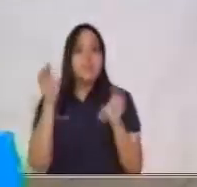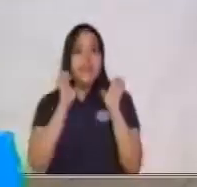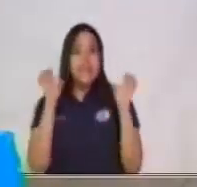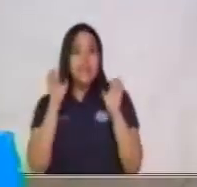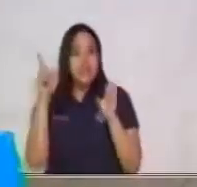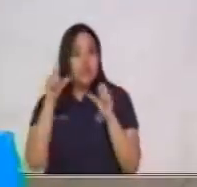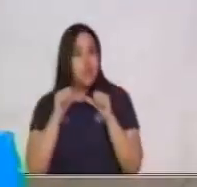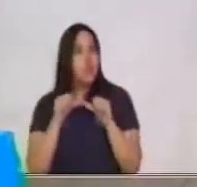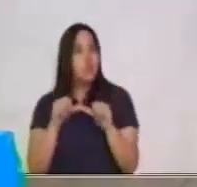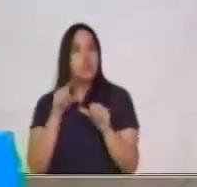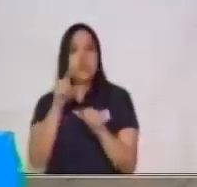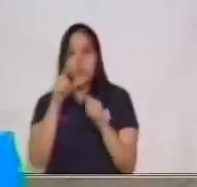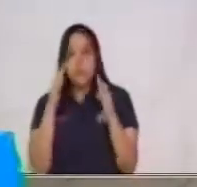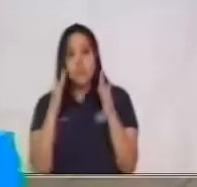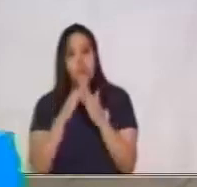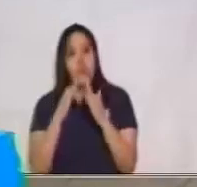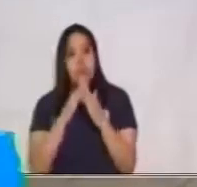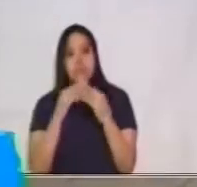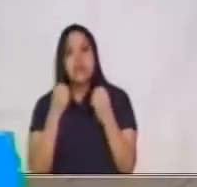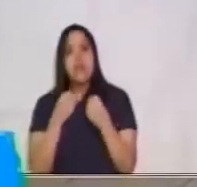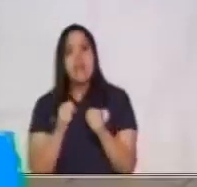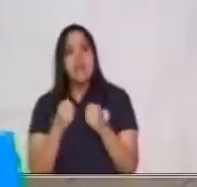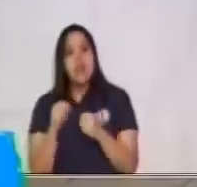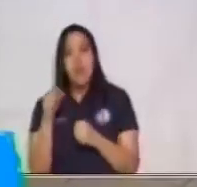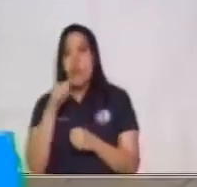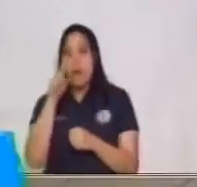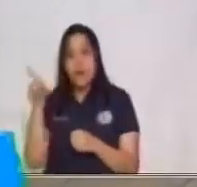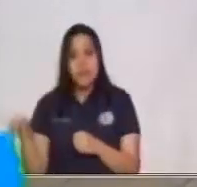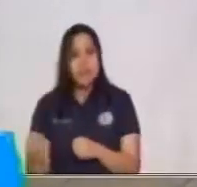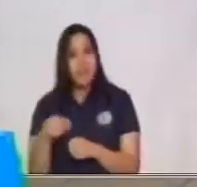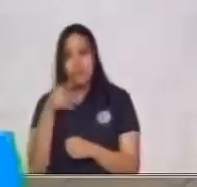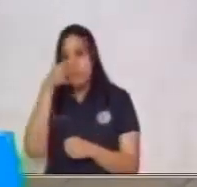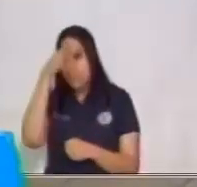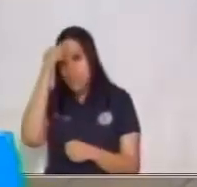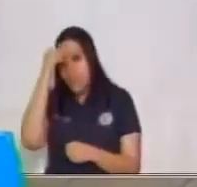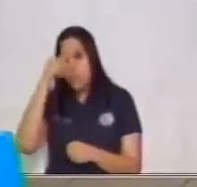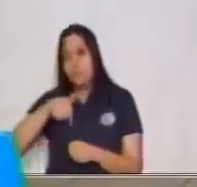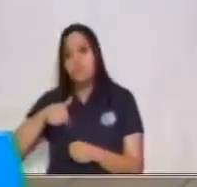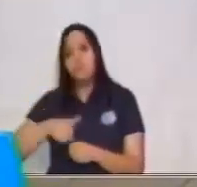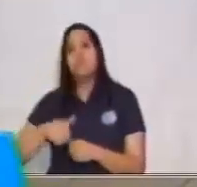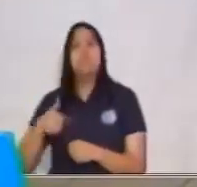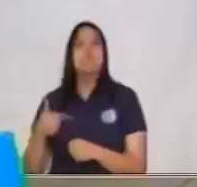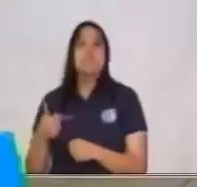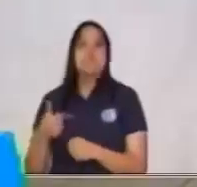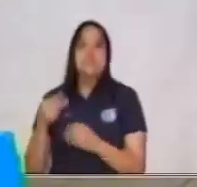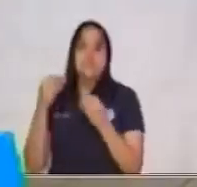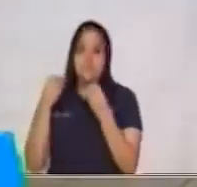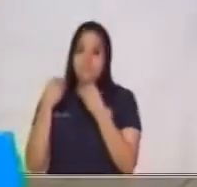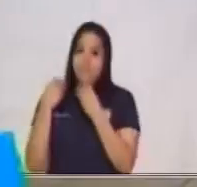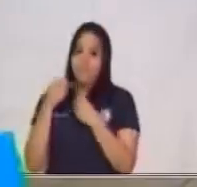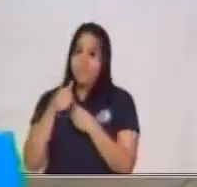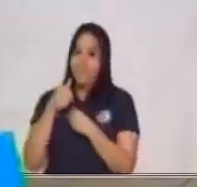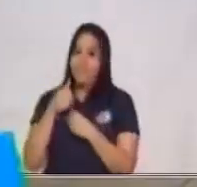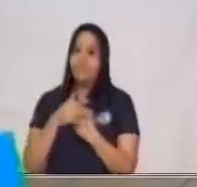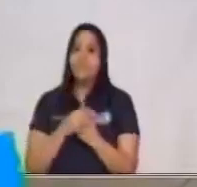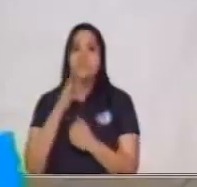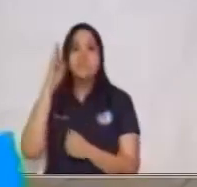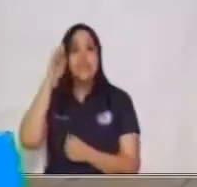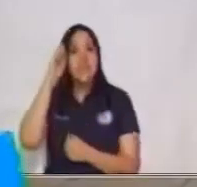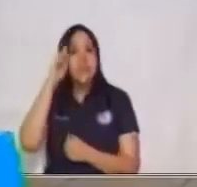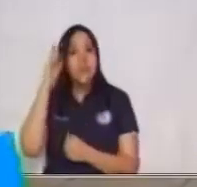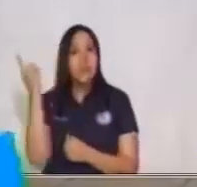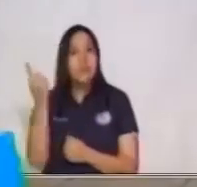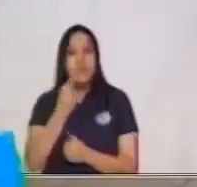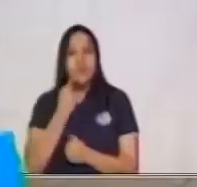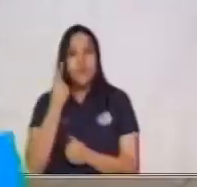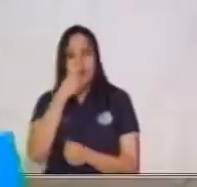tú continúes en casa y puedas apropiarte de todos los conocimientos que hemos desarrollado el día de hoy. Recuerda, todos